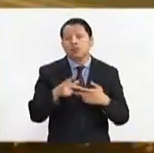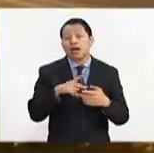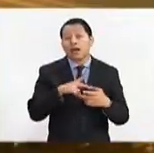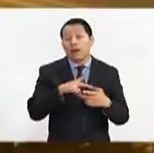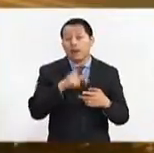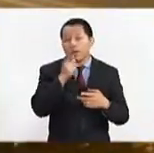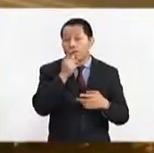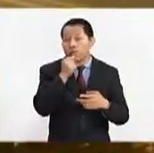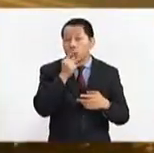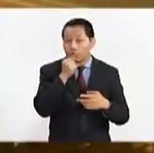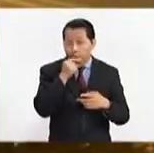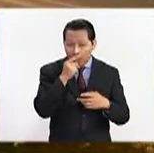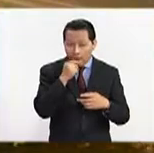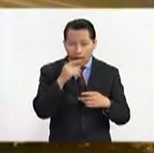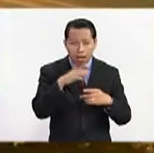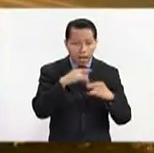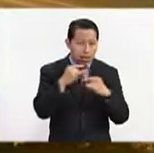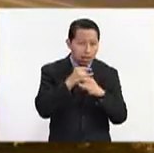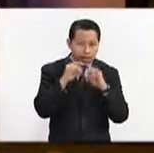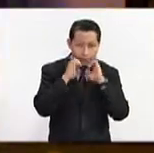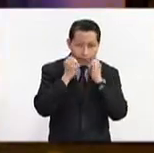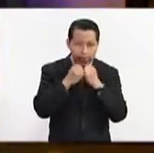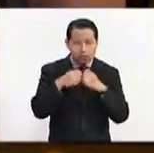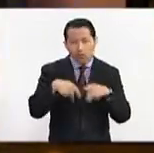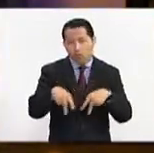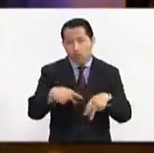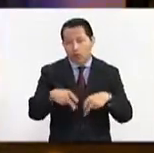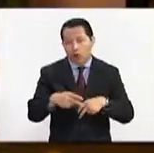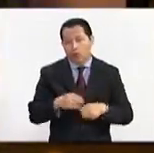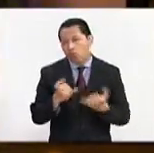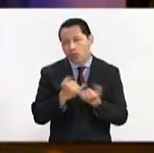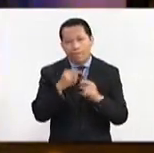gestionaba el tráfico en un estadio de fútbol.